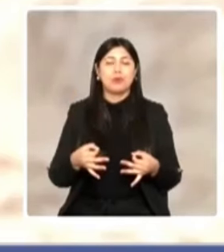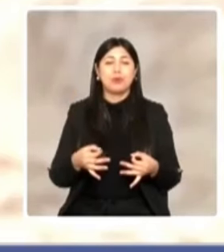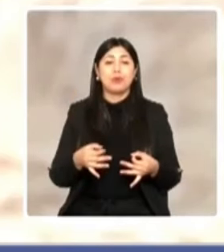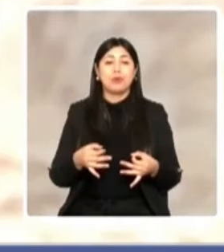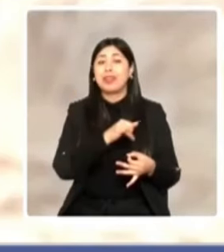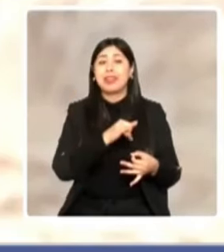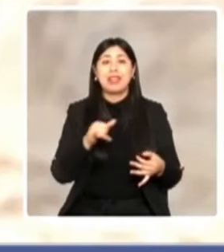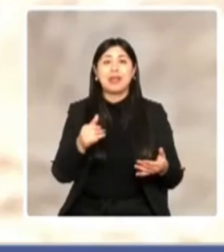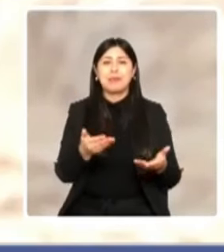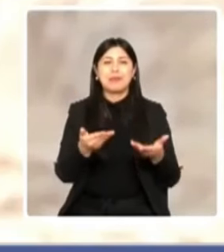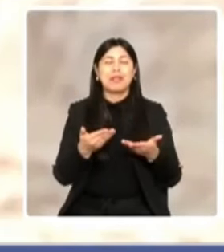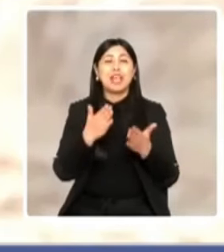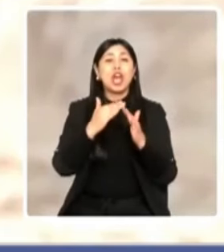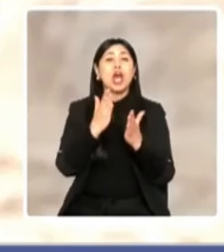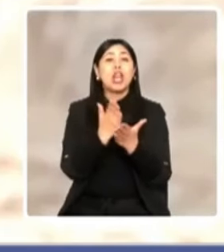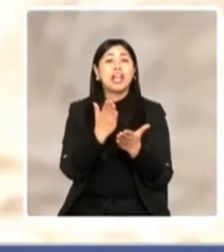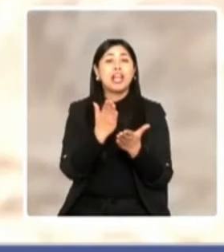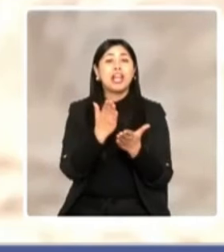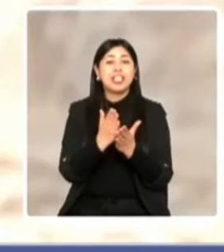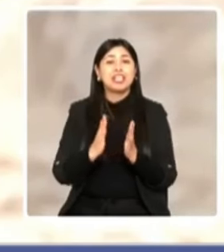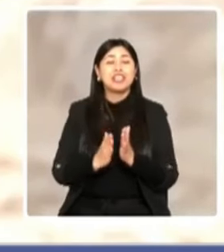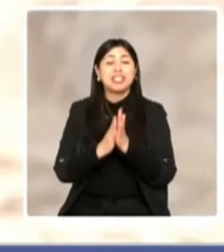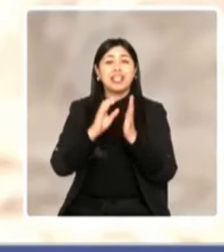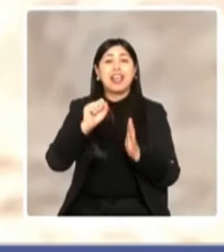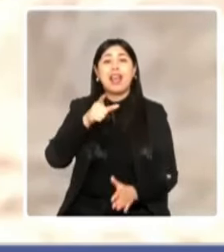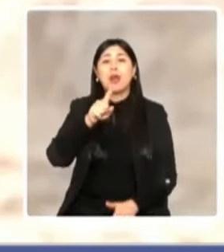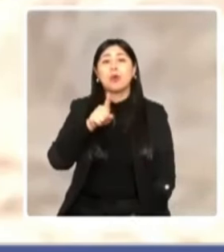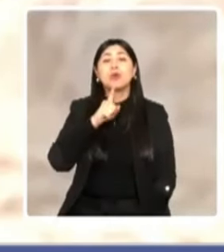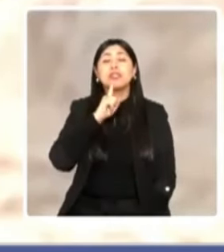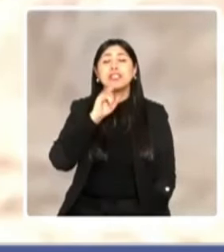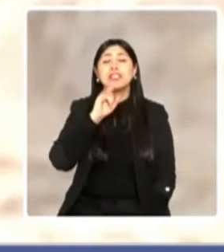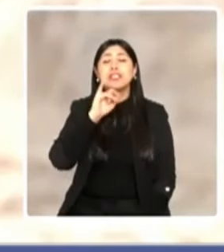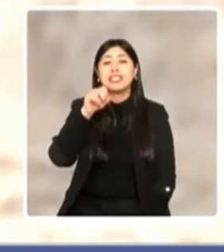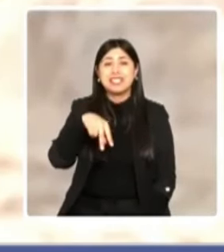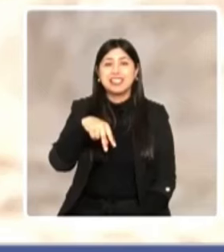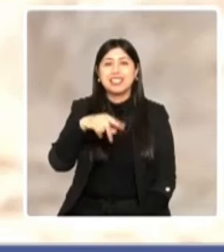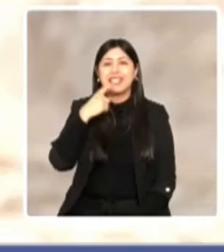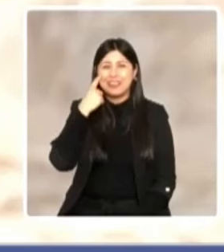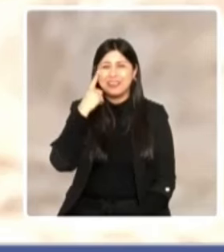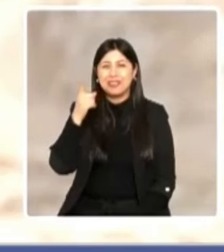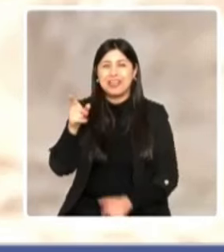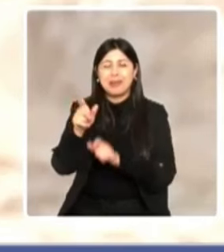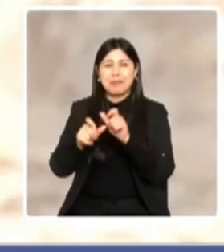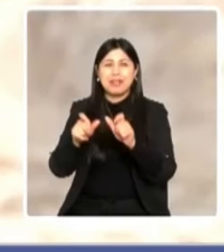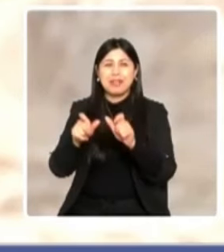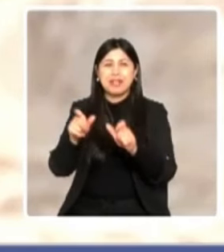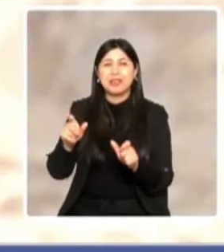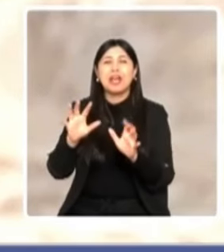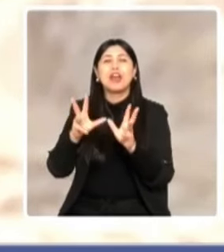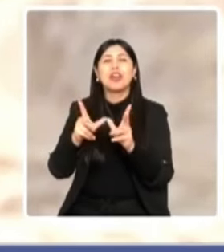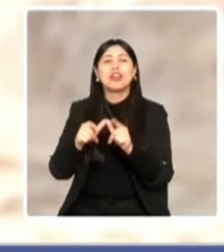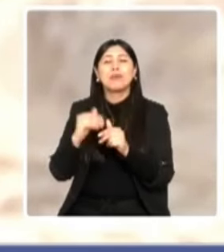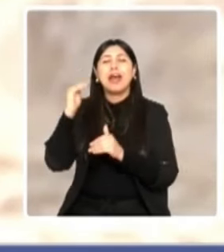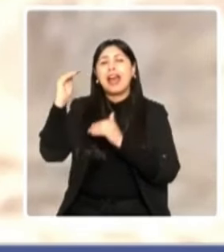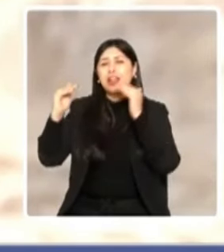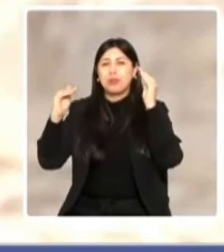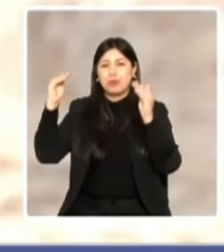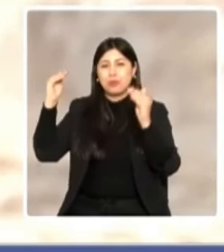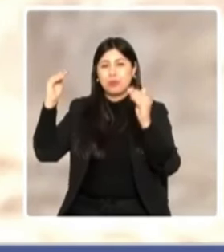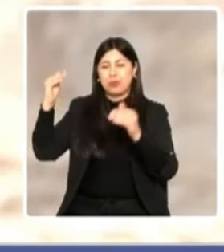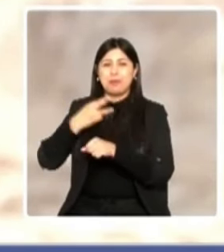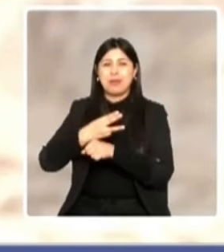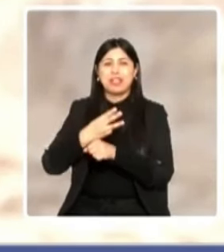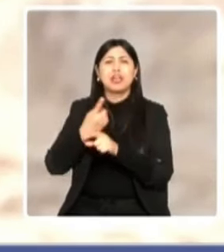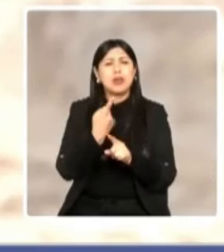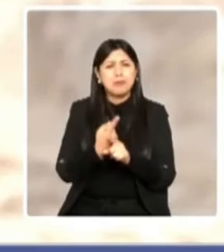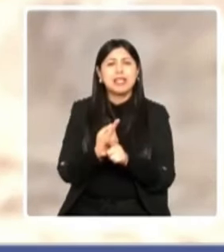cierto, confío plenamente en Irina y ella va a colaborar totalmente en todas las diligencias que sean necesarias. Y acá, mira, lo que